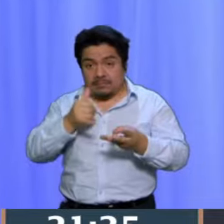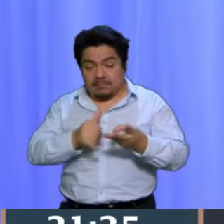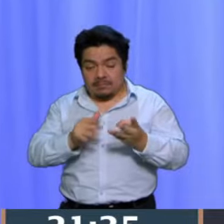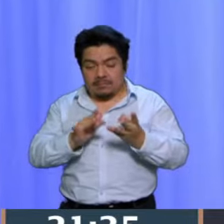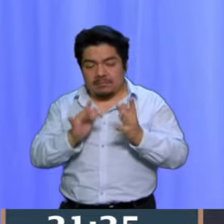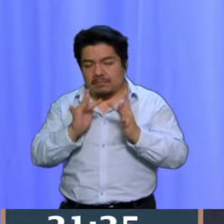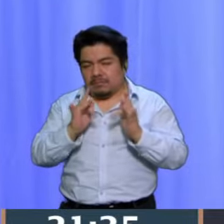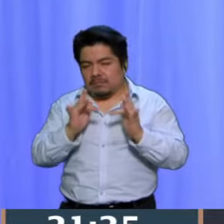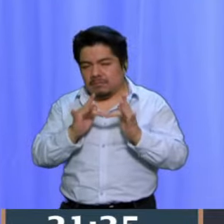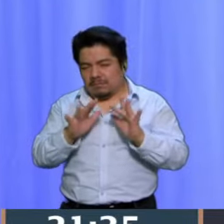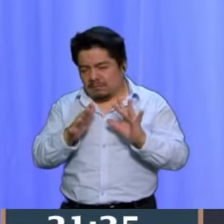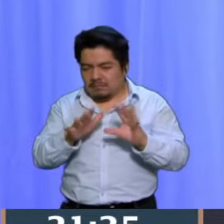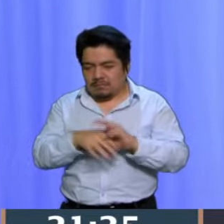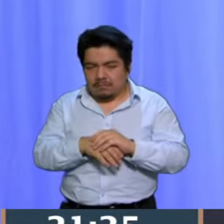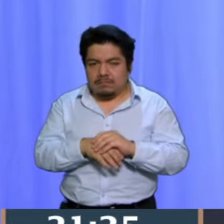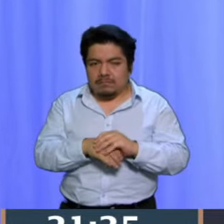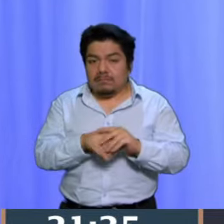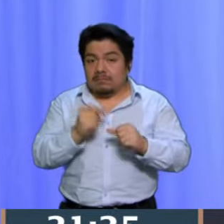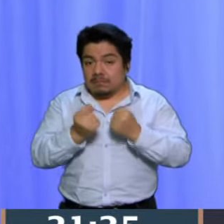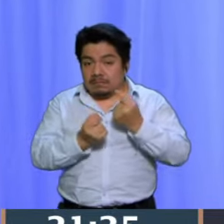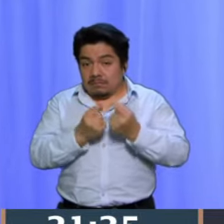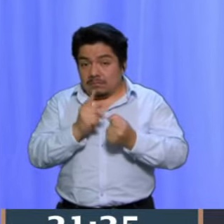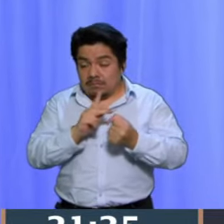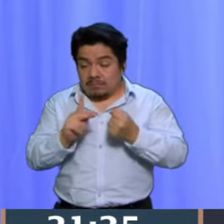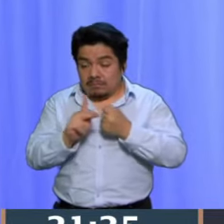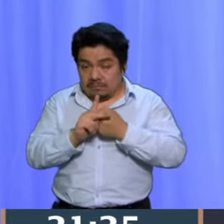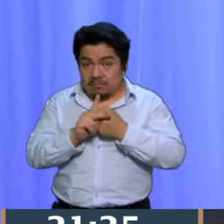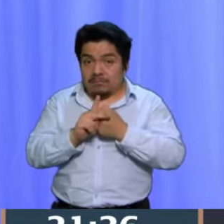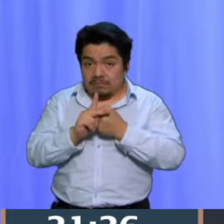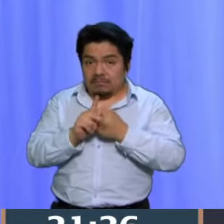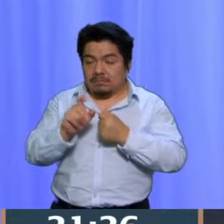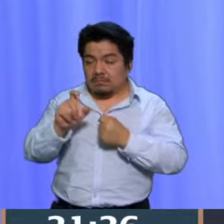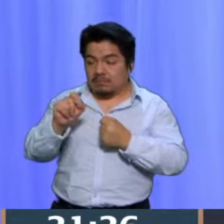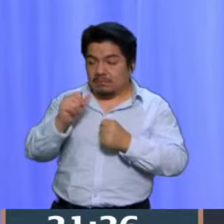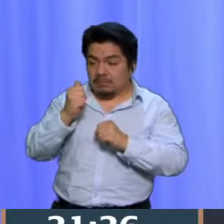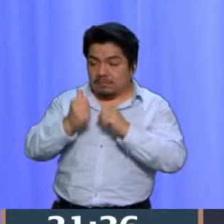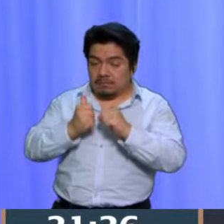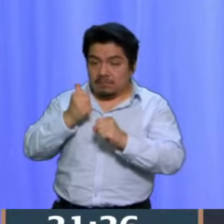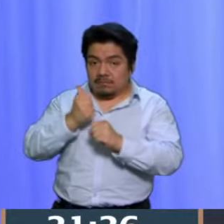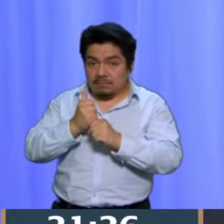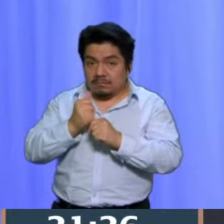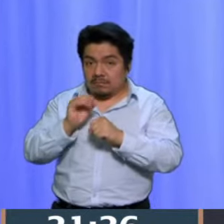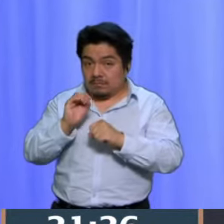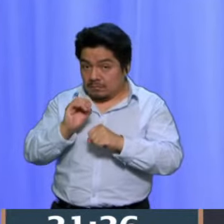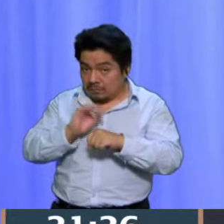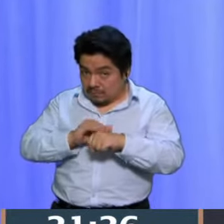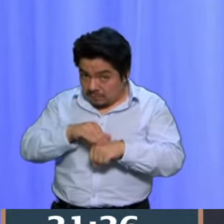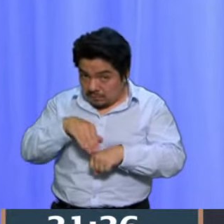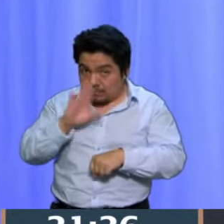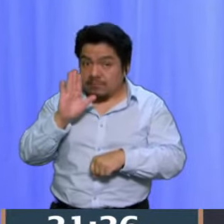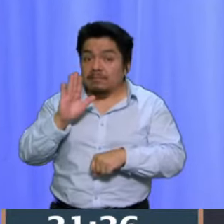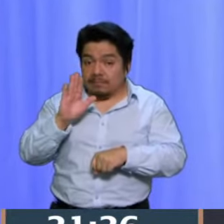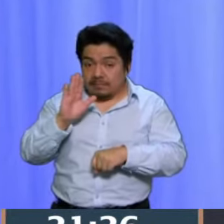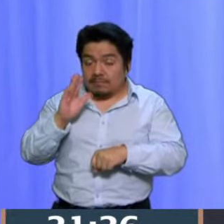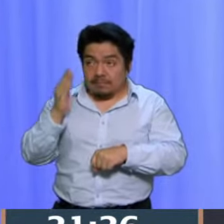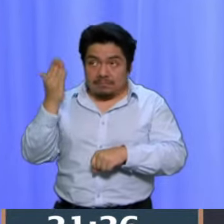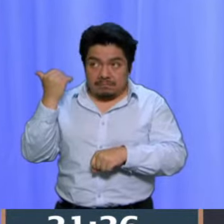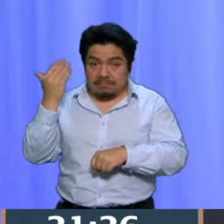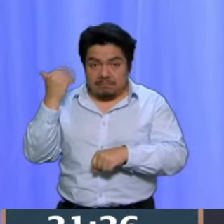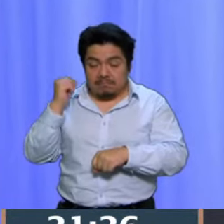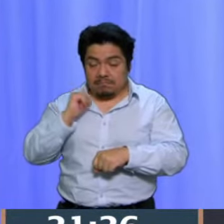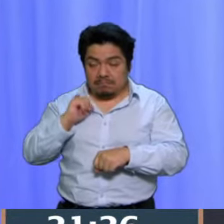no tanto, pero no, son países que ya tienen 20 años por lo menos o más, te diría ya desde